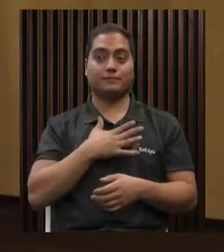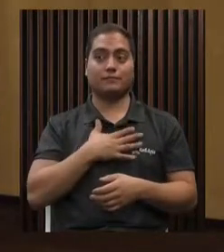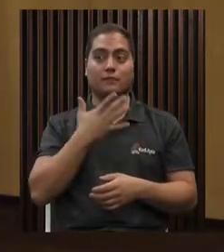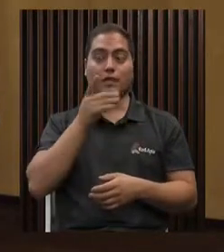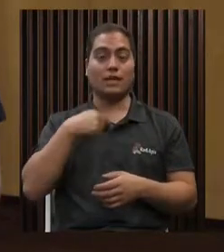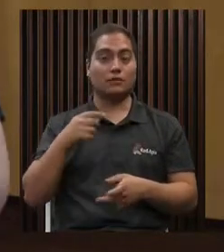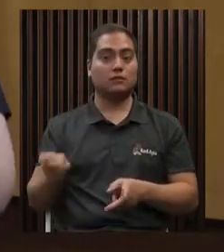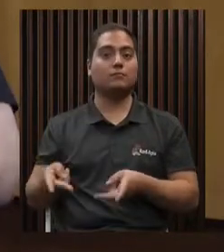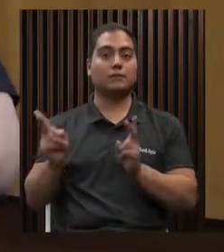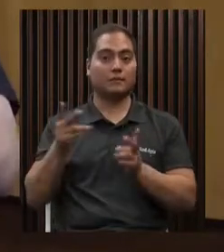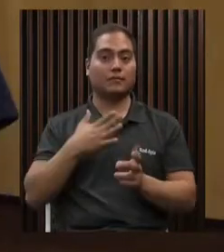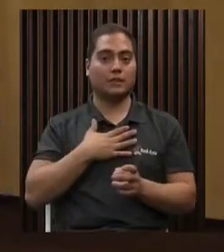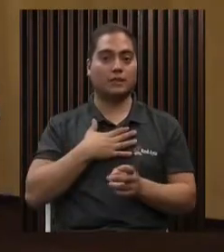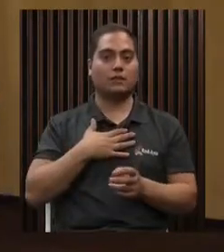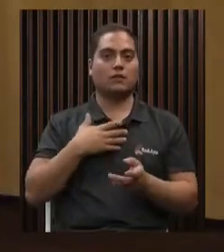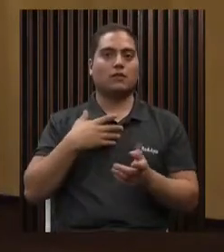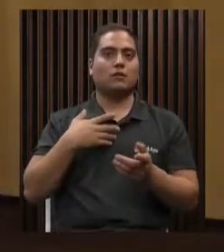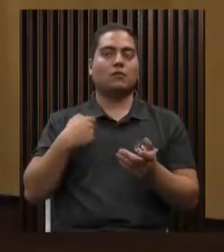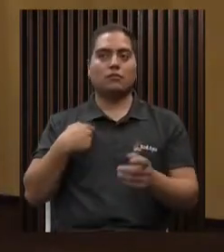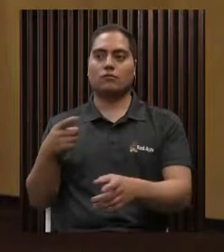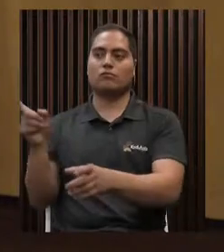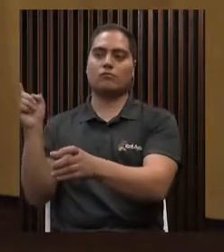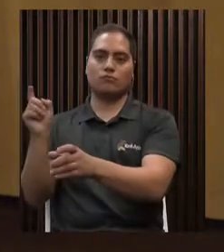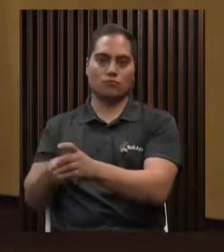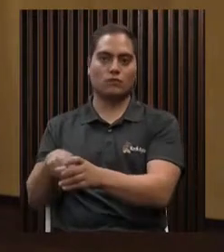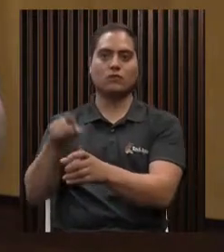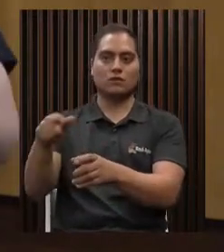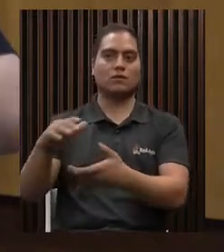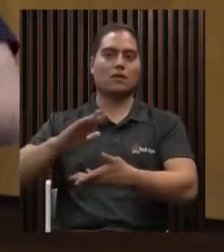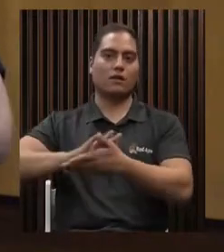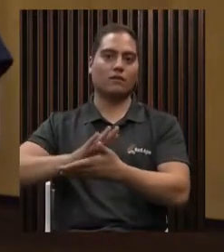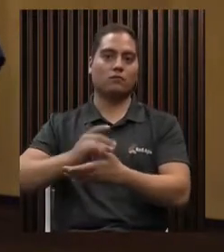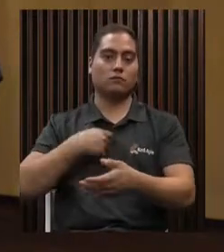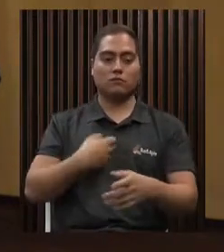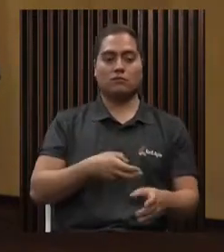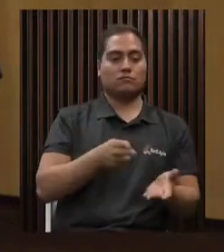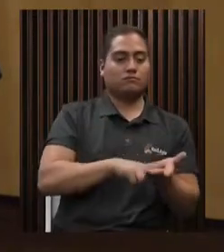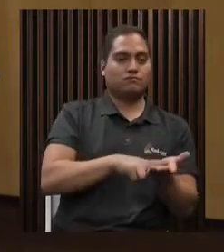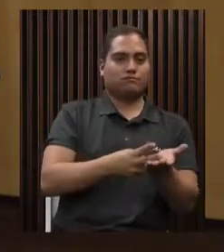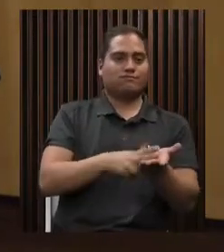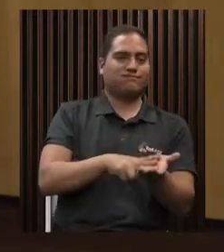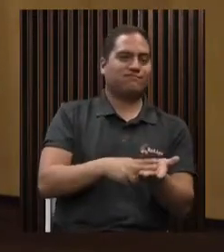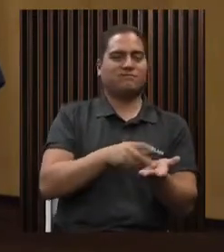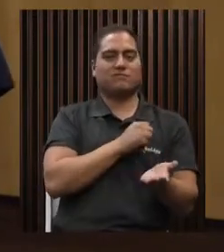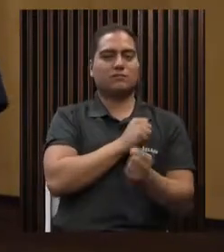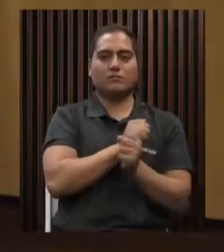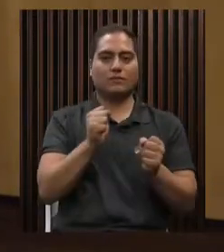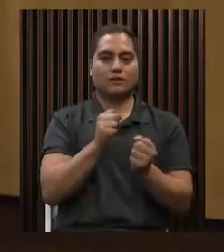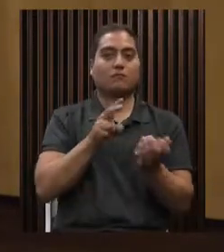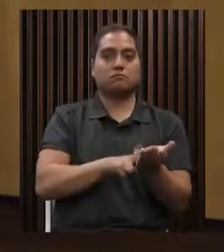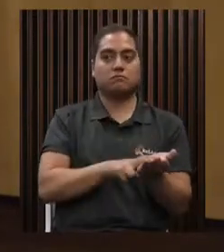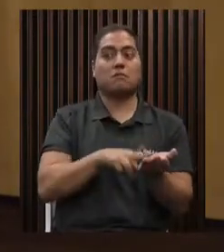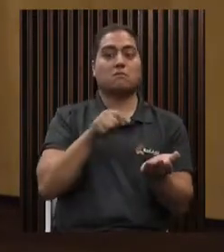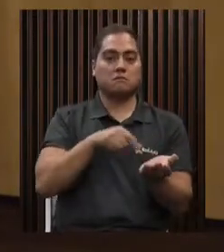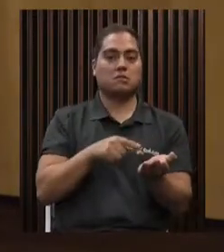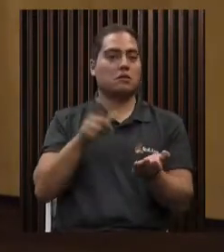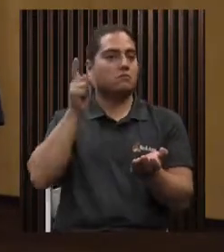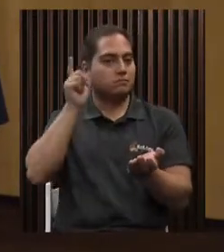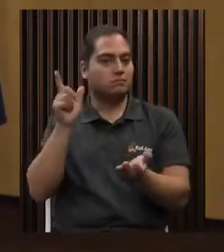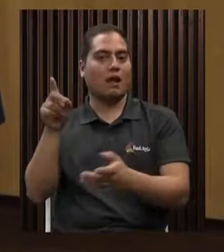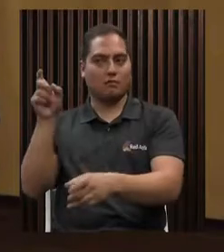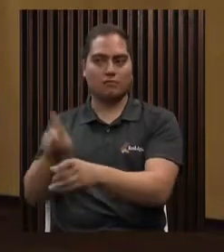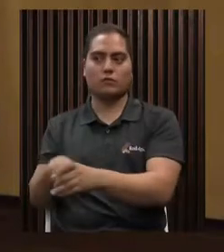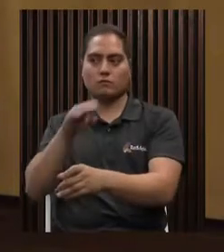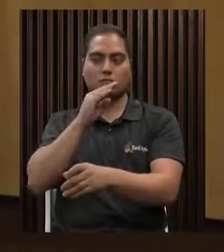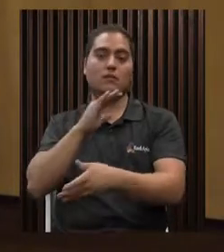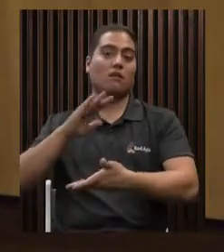que mi cuerpo no me permitía estar presente. Por lo tanto, hay que estar abierto a distintas posibilidades, más que simplemente cerrar o pensar de forma cerrada y decir